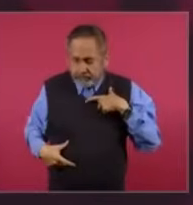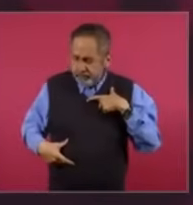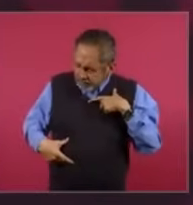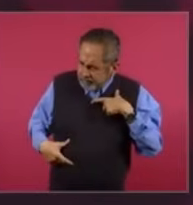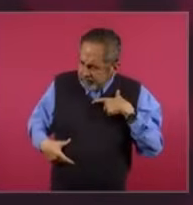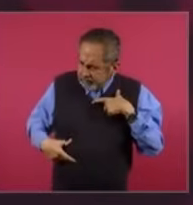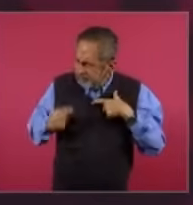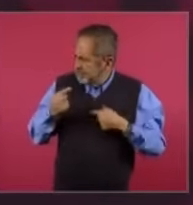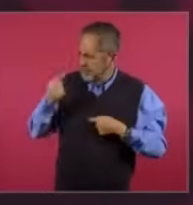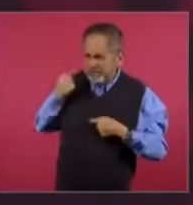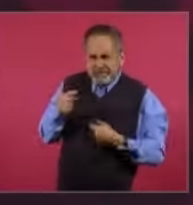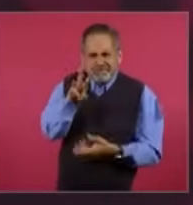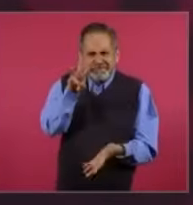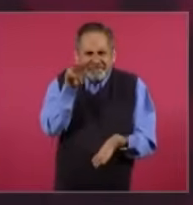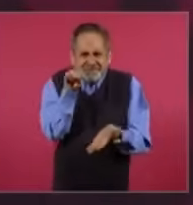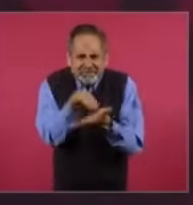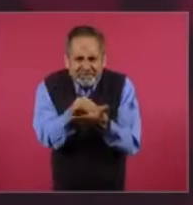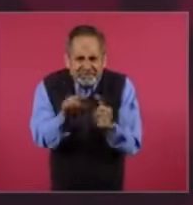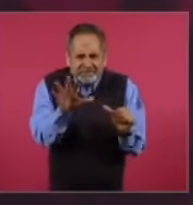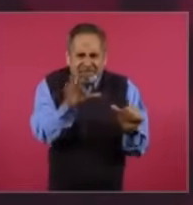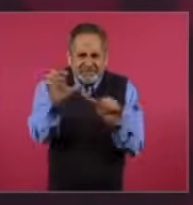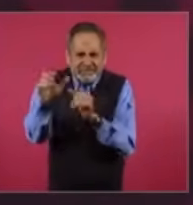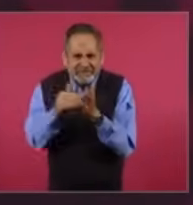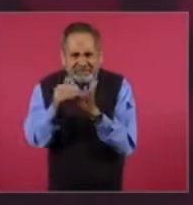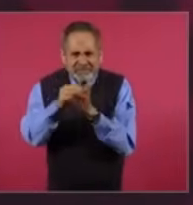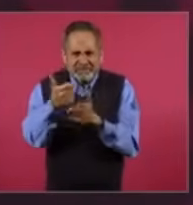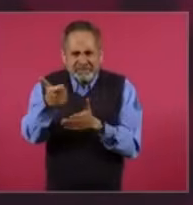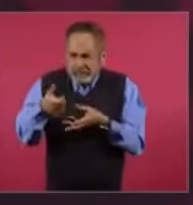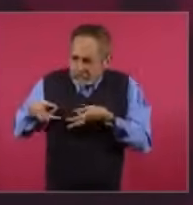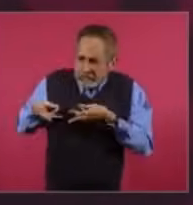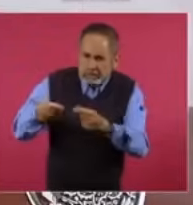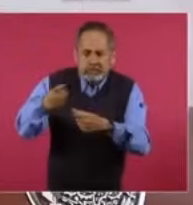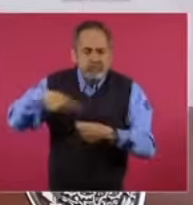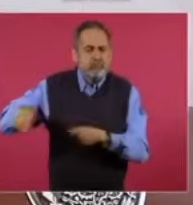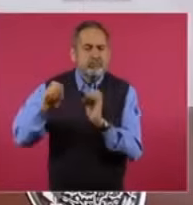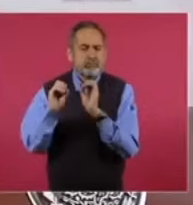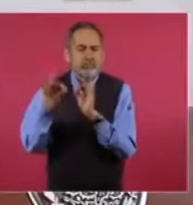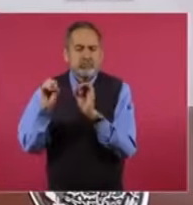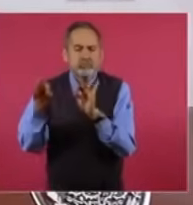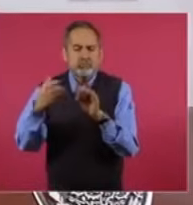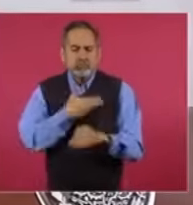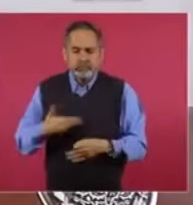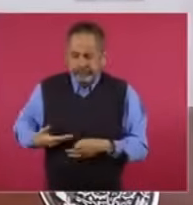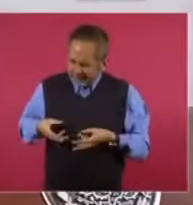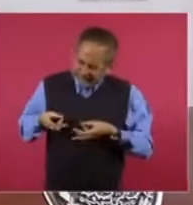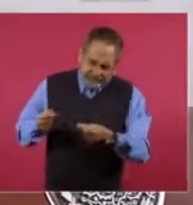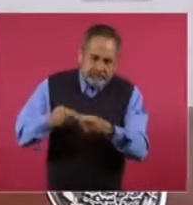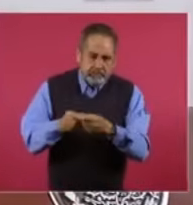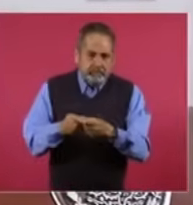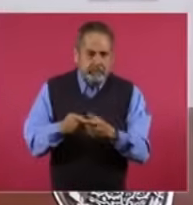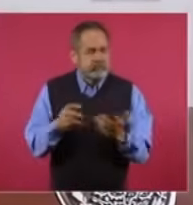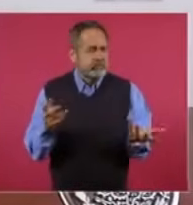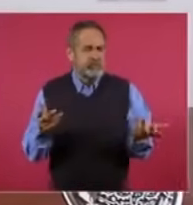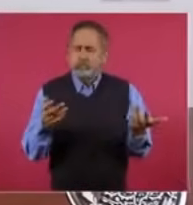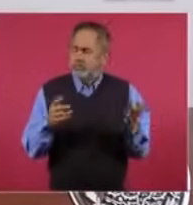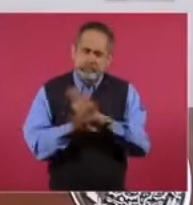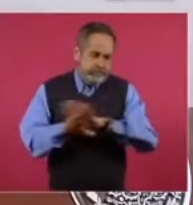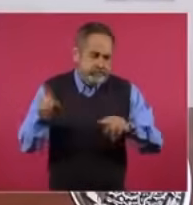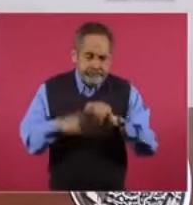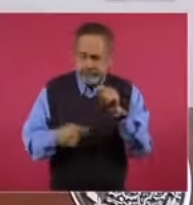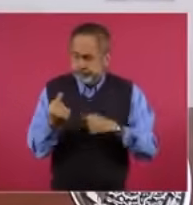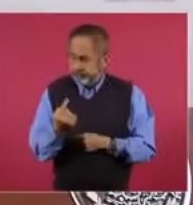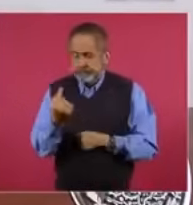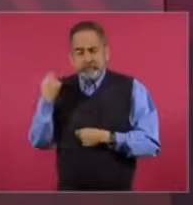3,600 millones de pesos el año pasado 600 millones,